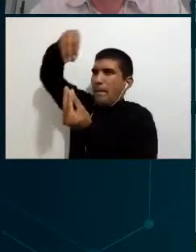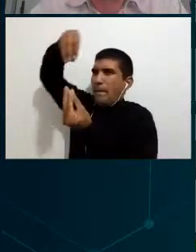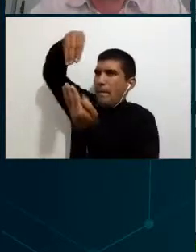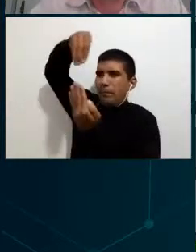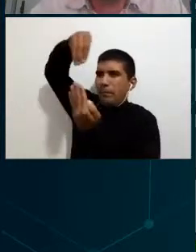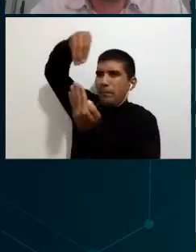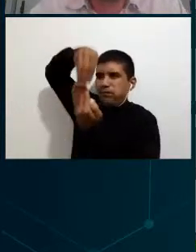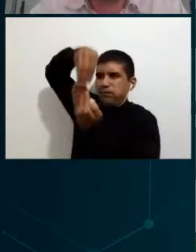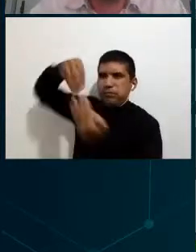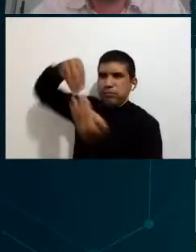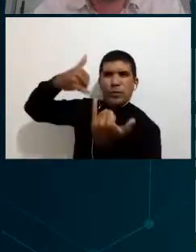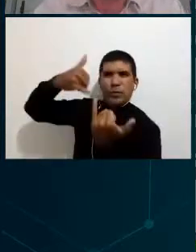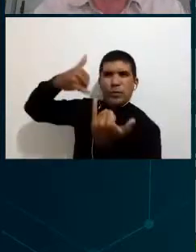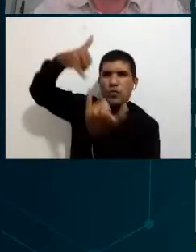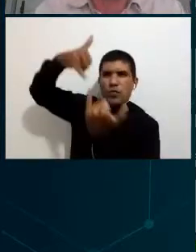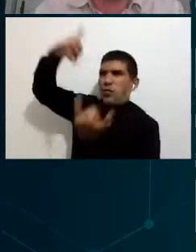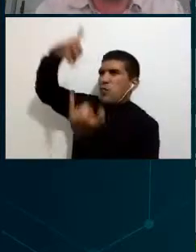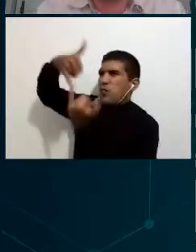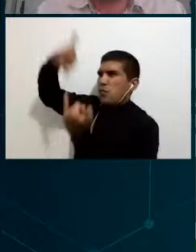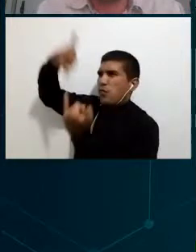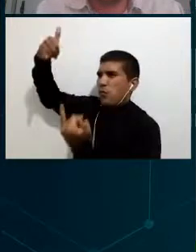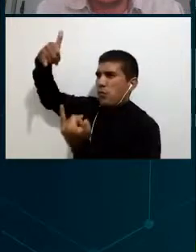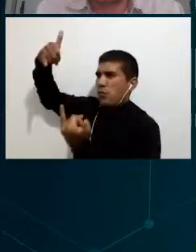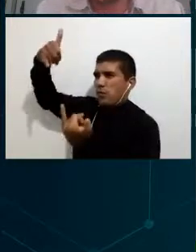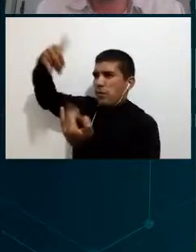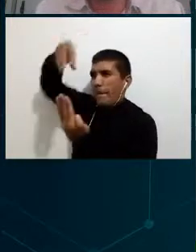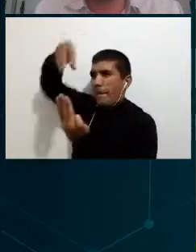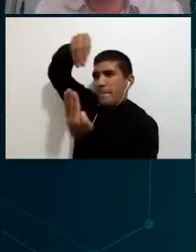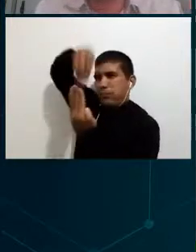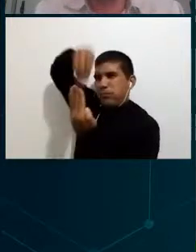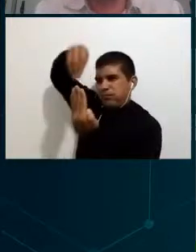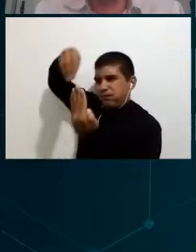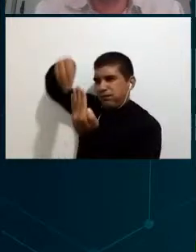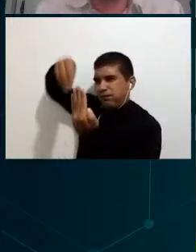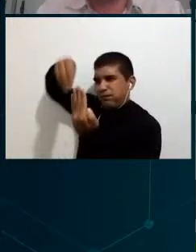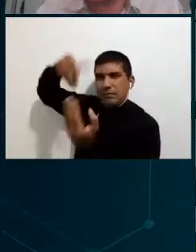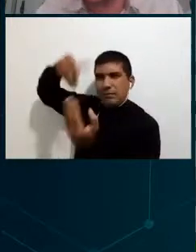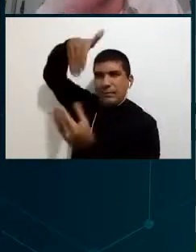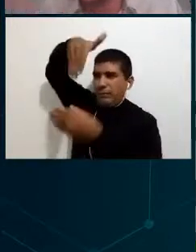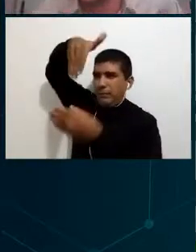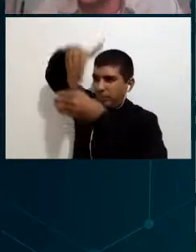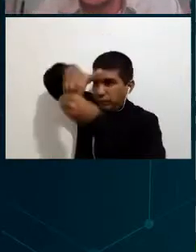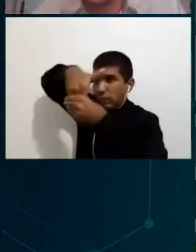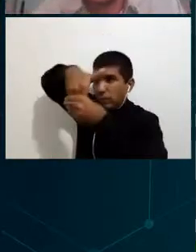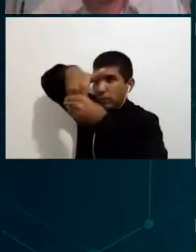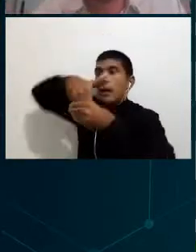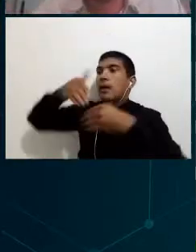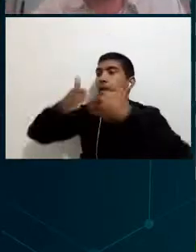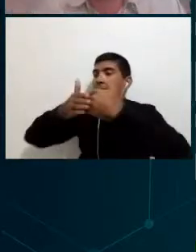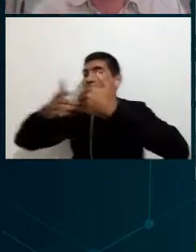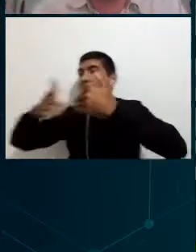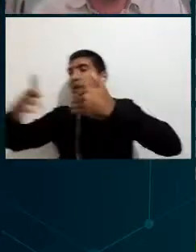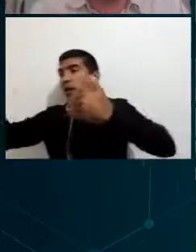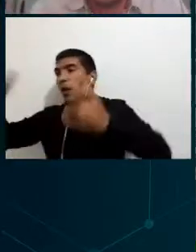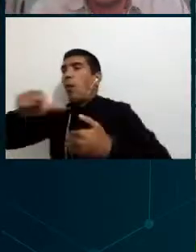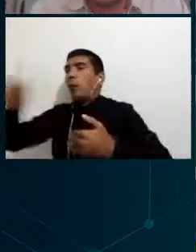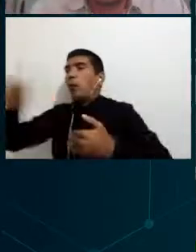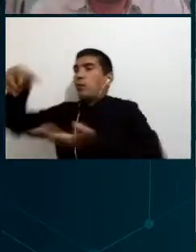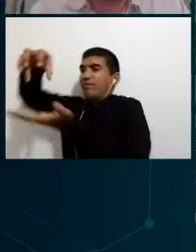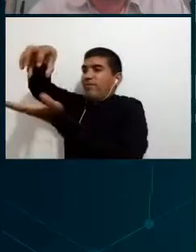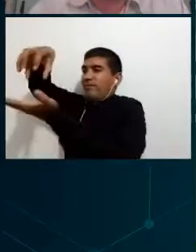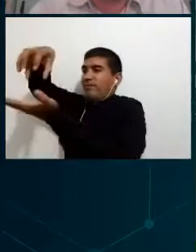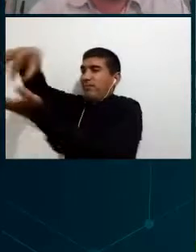verifica que los IEDs se estén viendo, es decir, que las tramas que envía un relé estén llegando al relé de la subestación